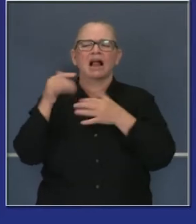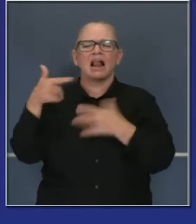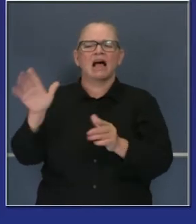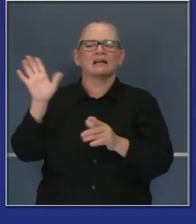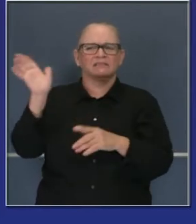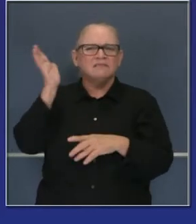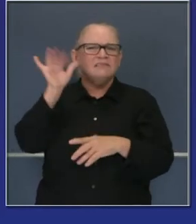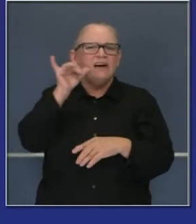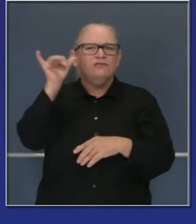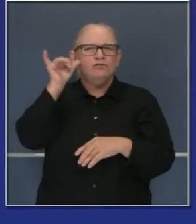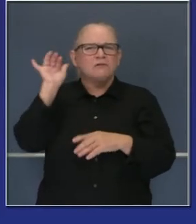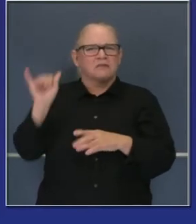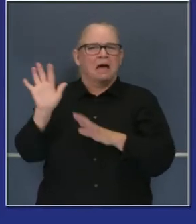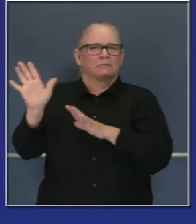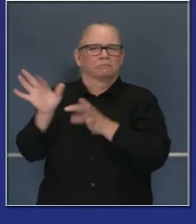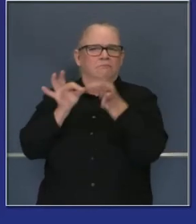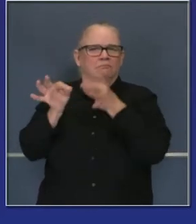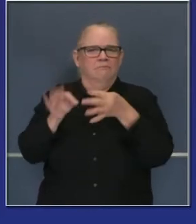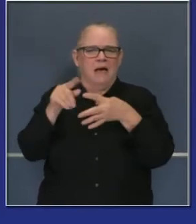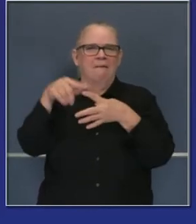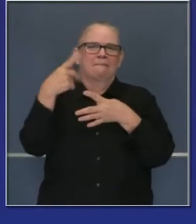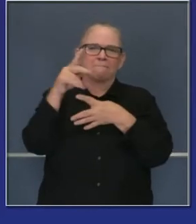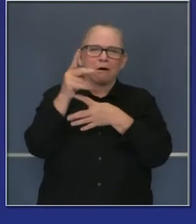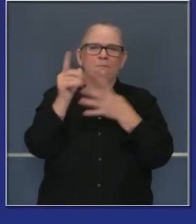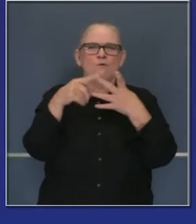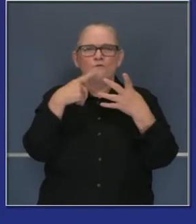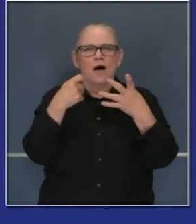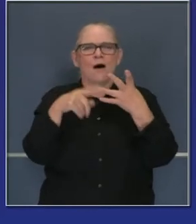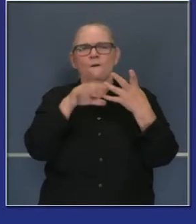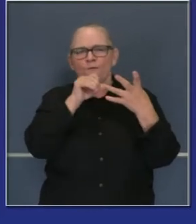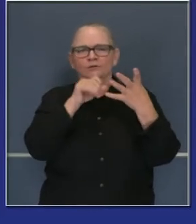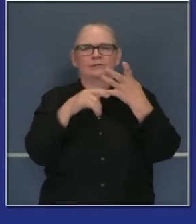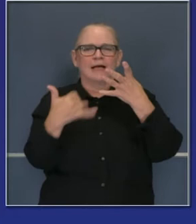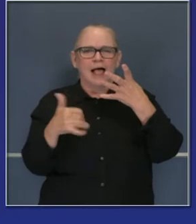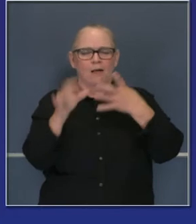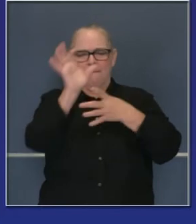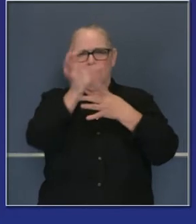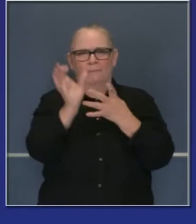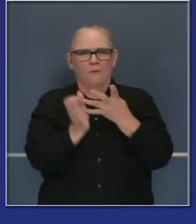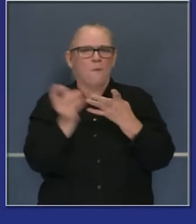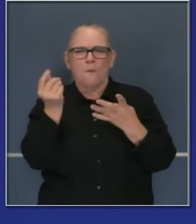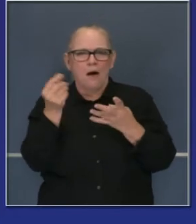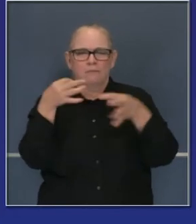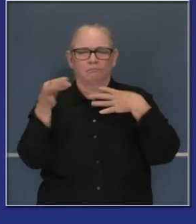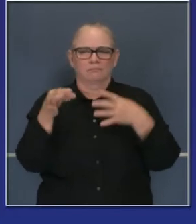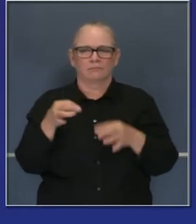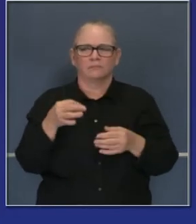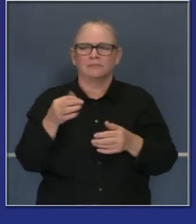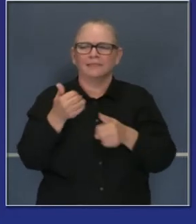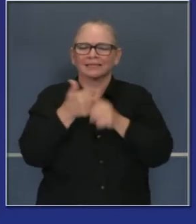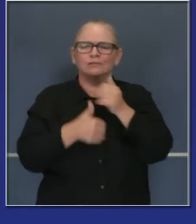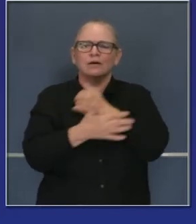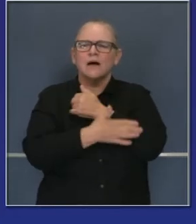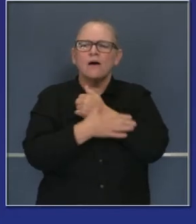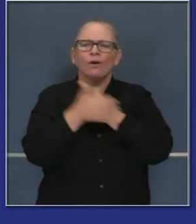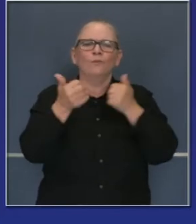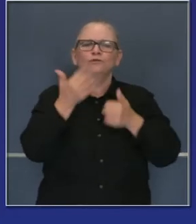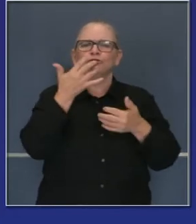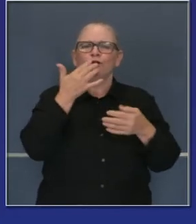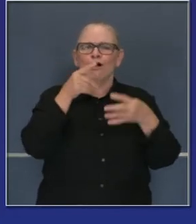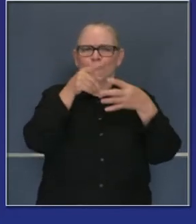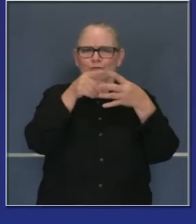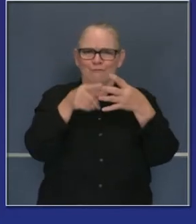del psuv el estatus de los condados en cuanto a qué área o qué color